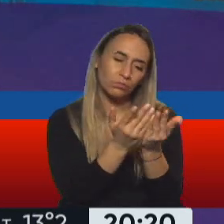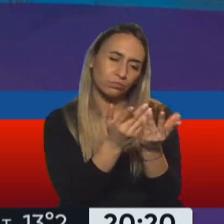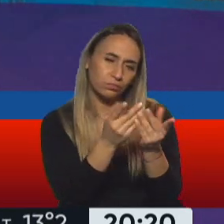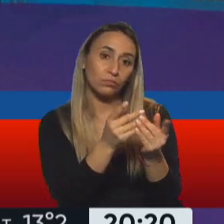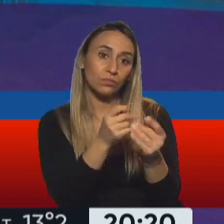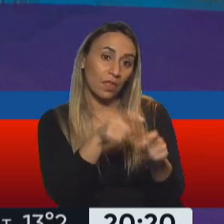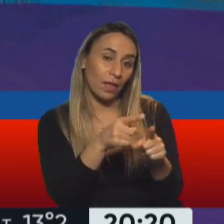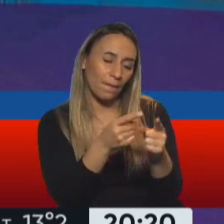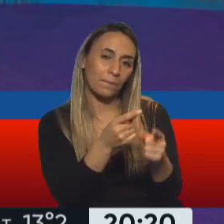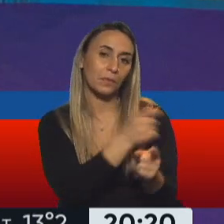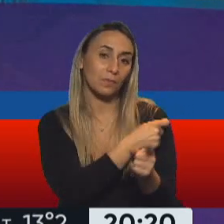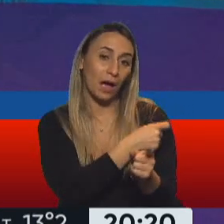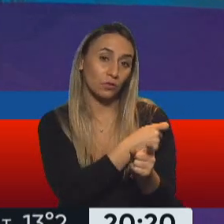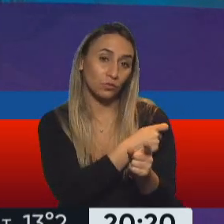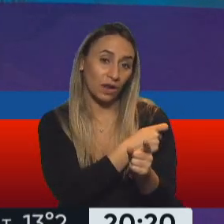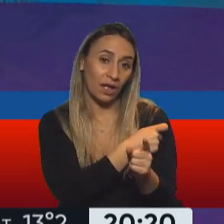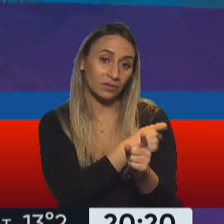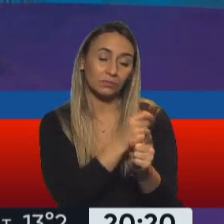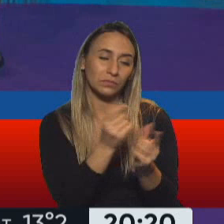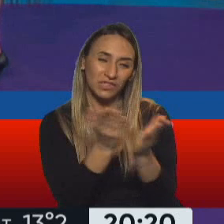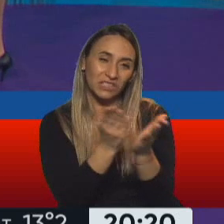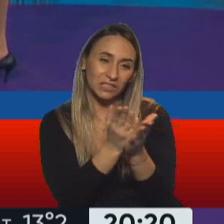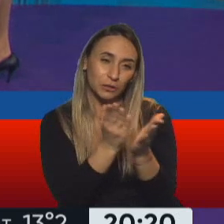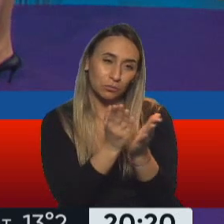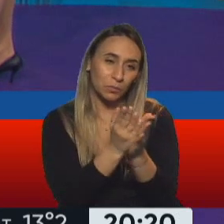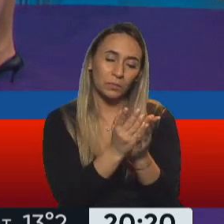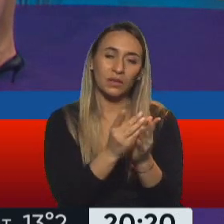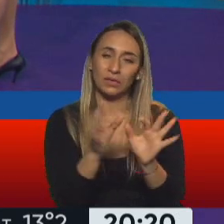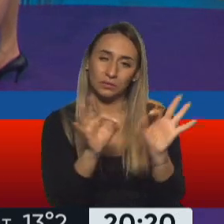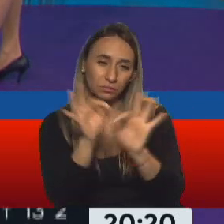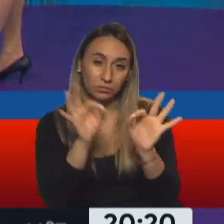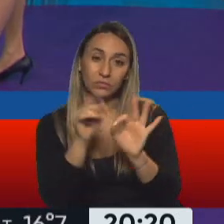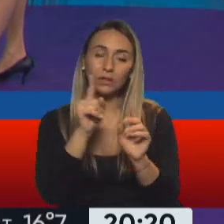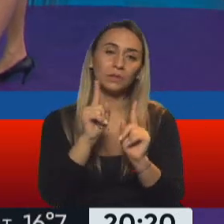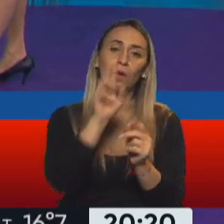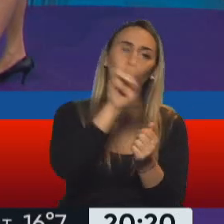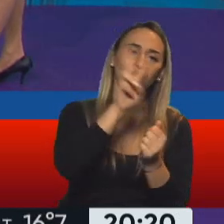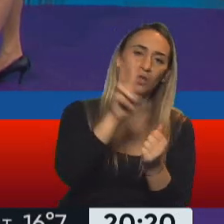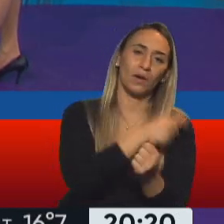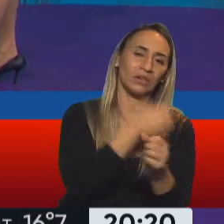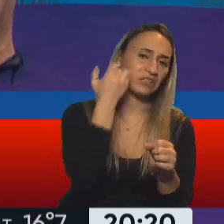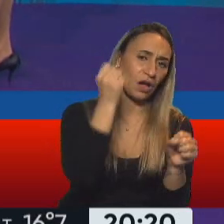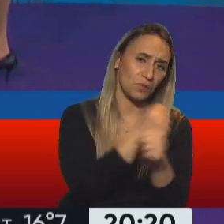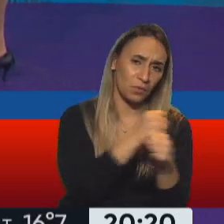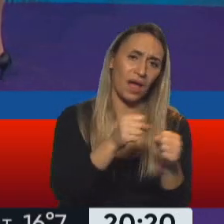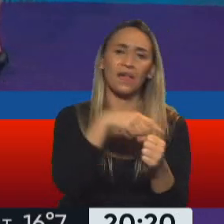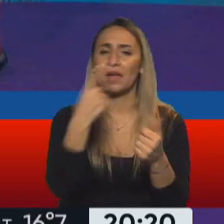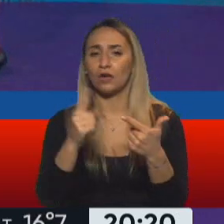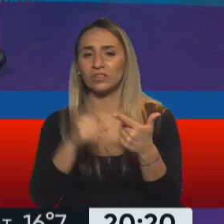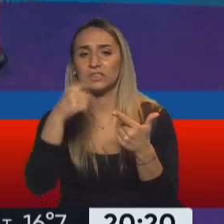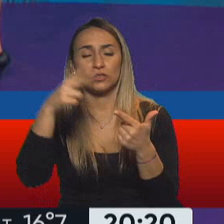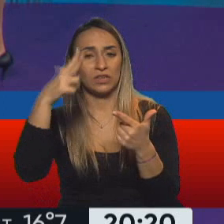las cuales siguen algunas de estas, de las 22 estas, y de estas 139, por supuesto, todas las 139,